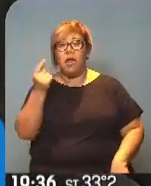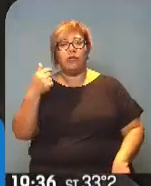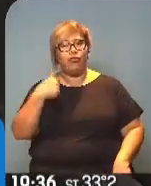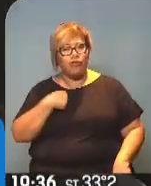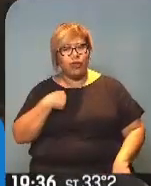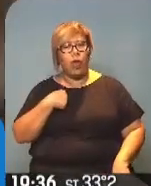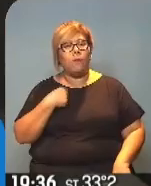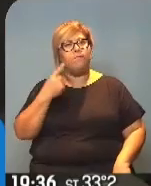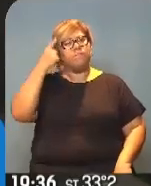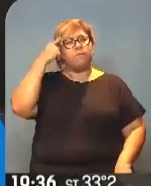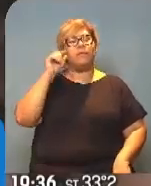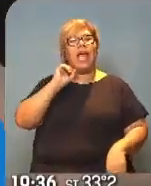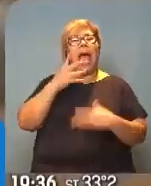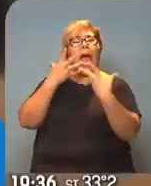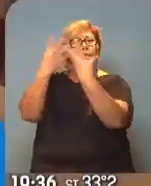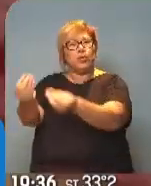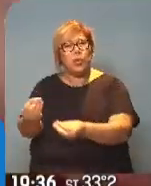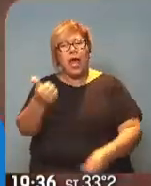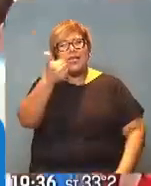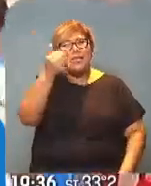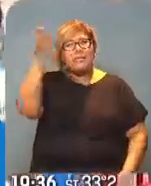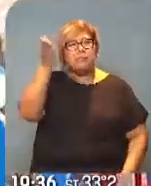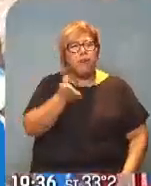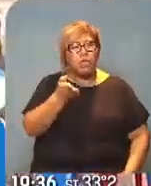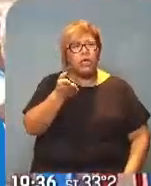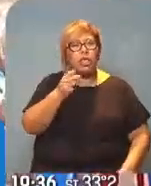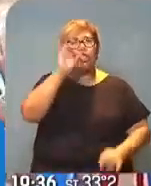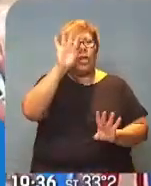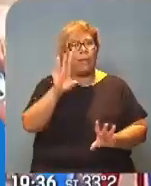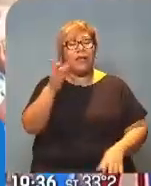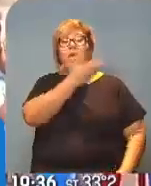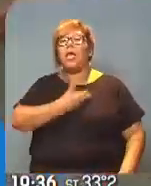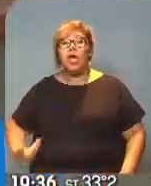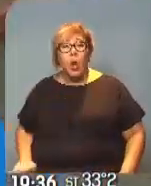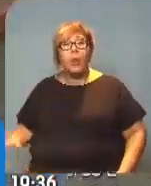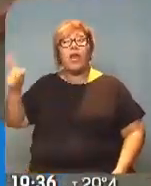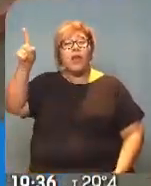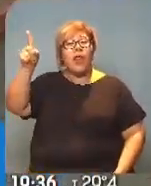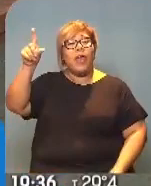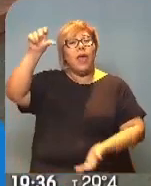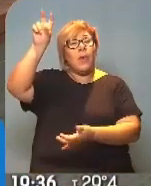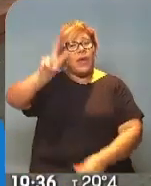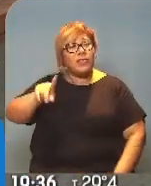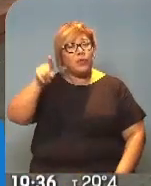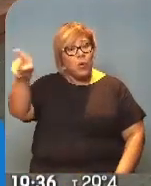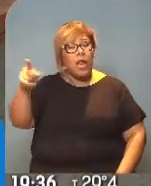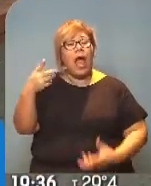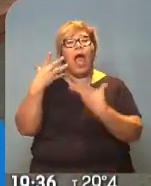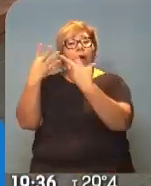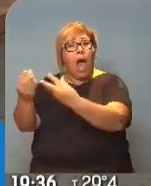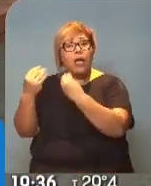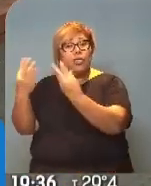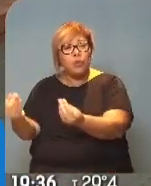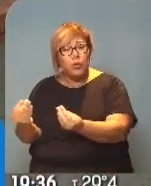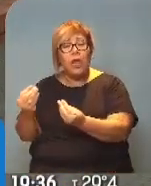el 6% de lo que reparte el gobierno bolivariano en un día. Por lo tanto, esto es todo un circo, y lo que viene detrás de esta